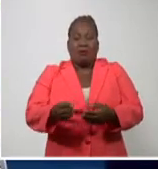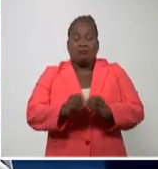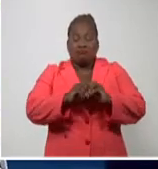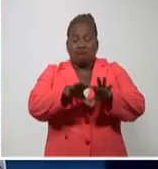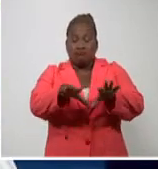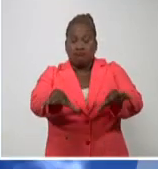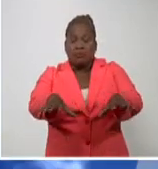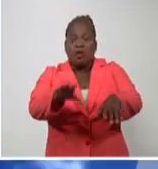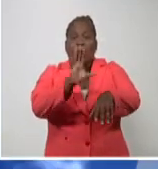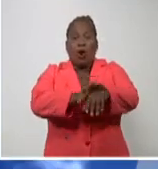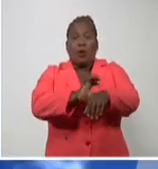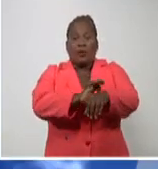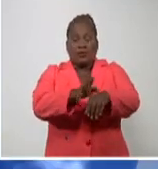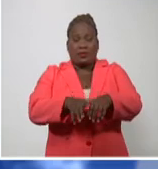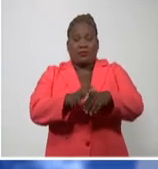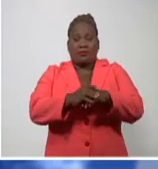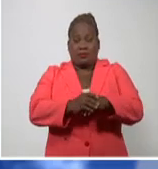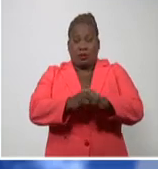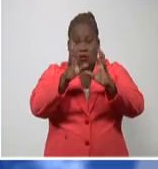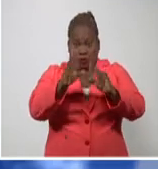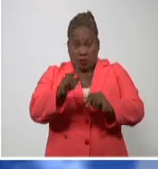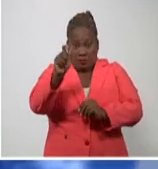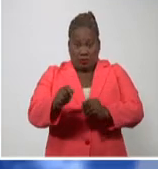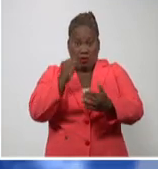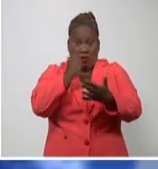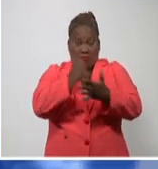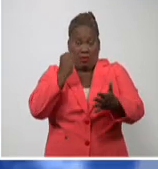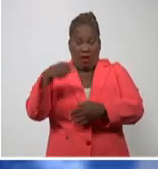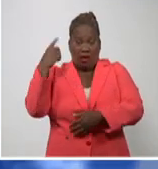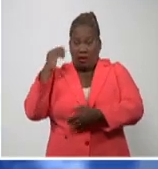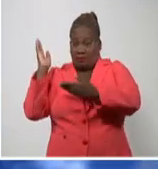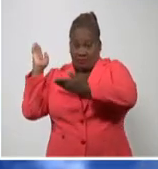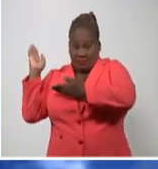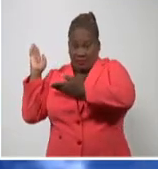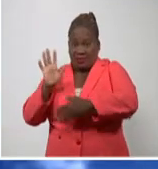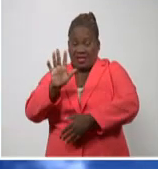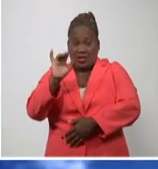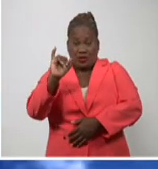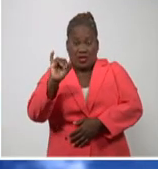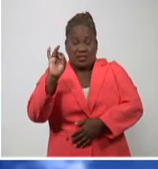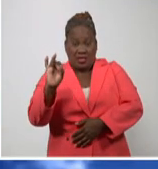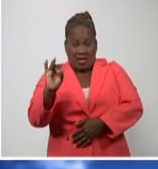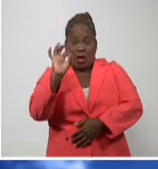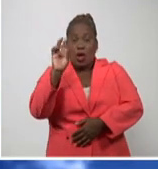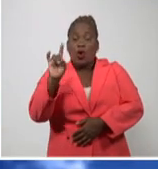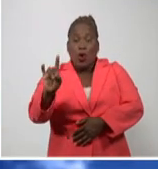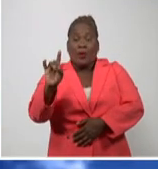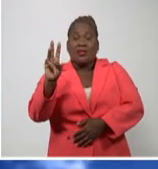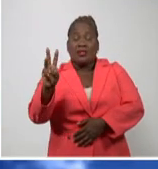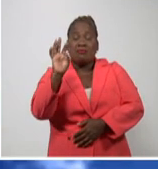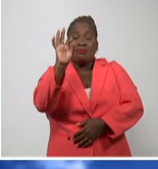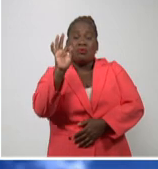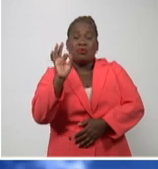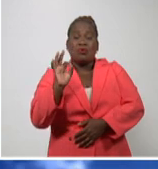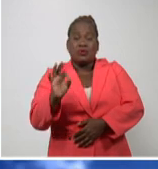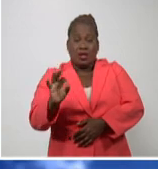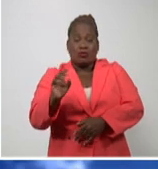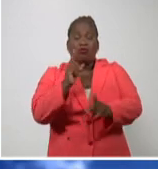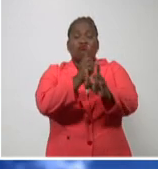una transmisión. Del total de casos confirmados ayer con Actualmente se la acumulan COVID-19, el 93% fueron contactos de